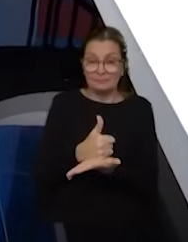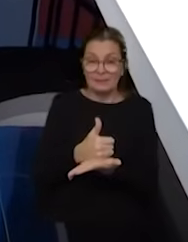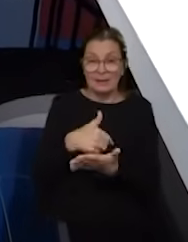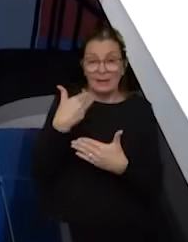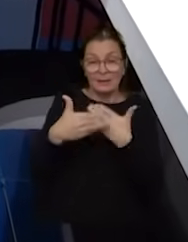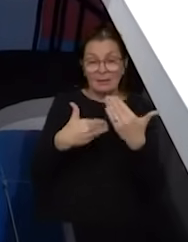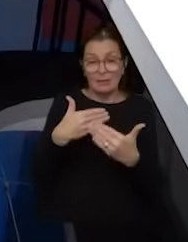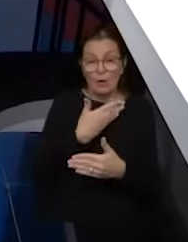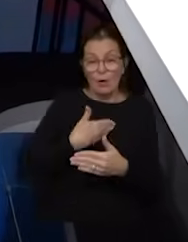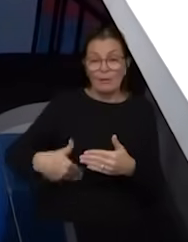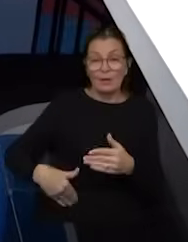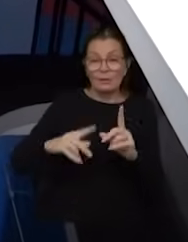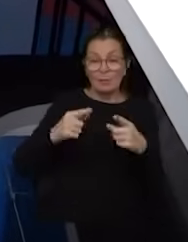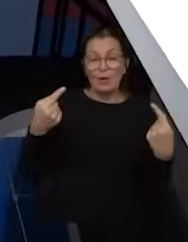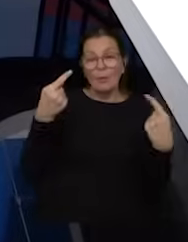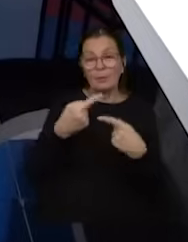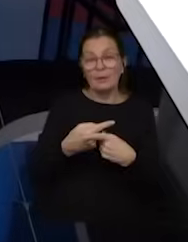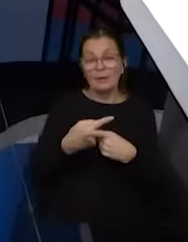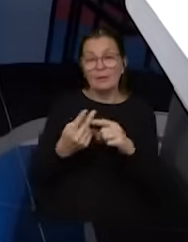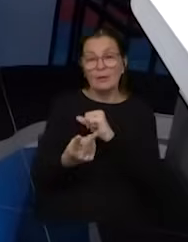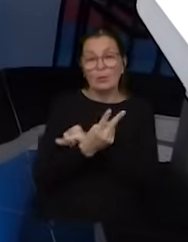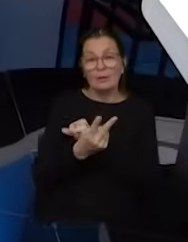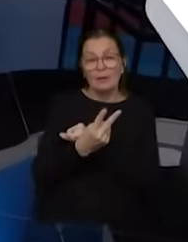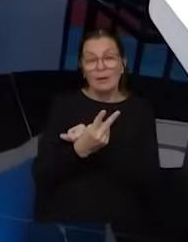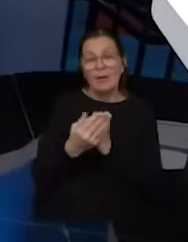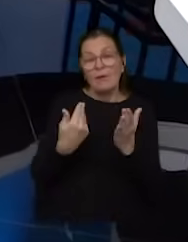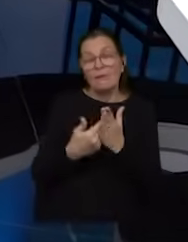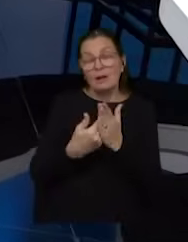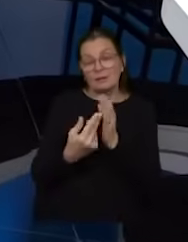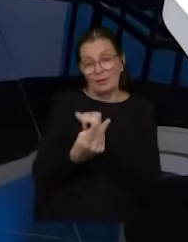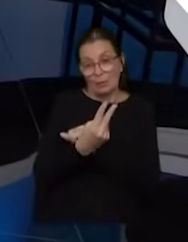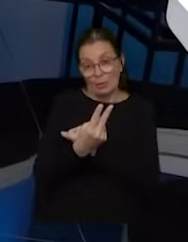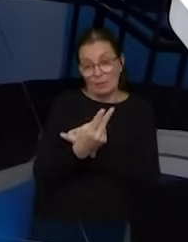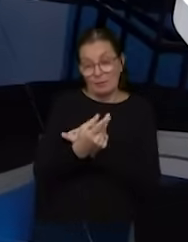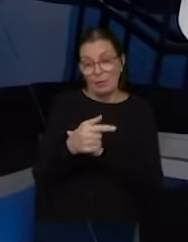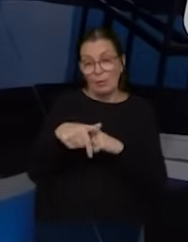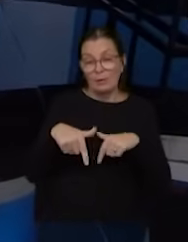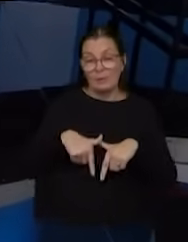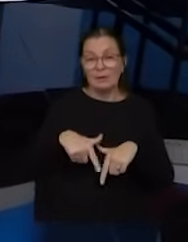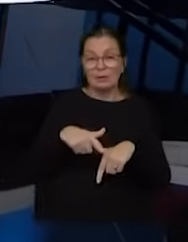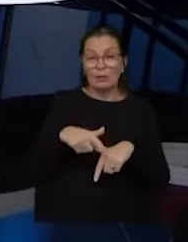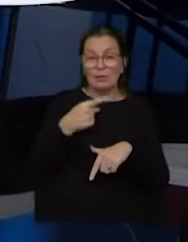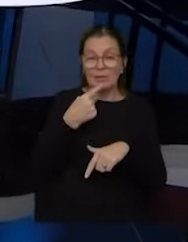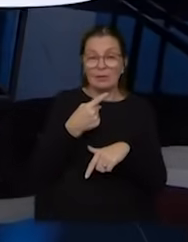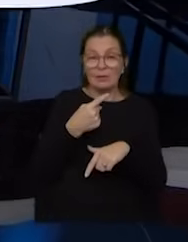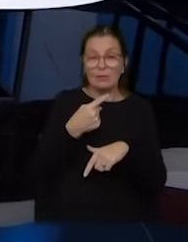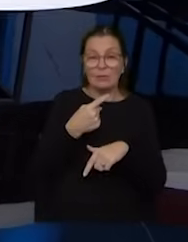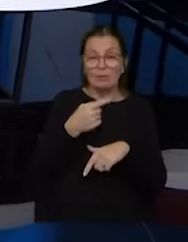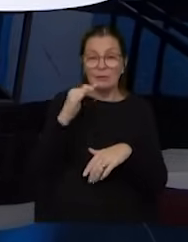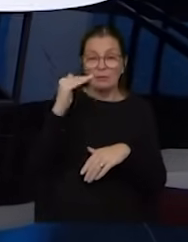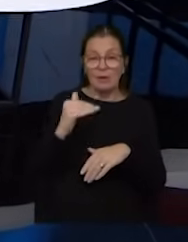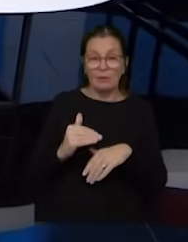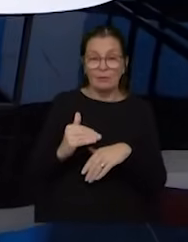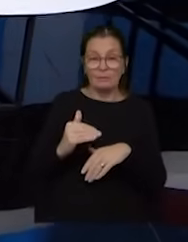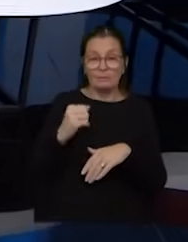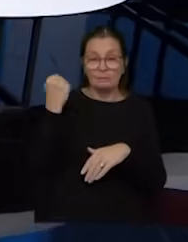presente tanto en gobierno como en la oposición que es la seguridad o la inseguridad hoy por ejemplo el ministro martinelli destacó el descenso no